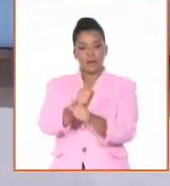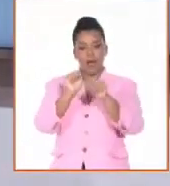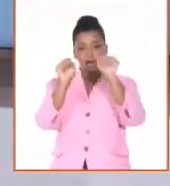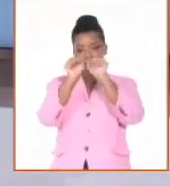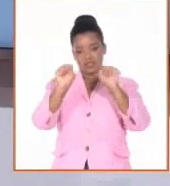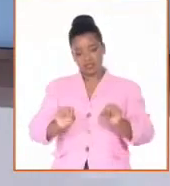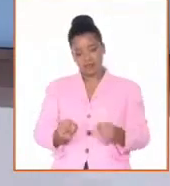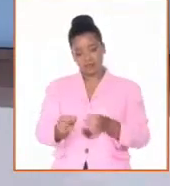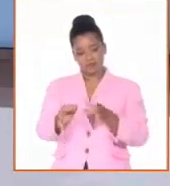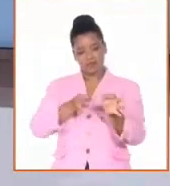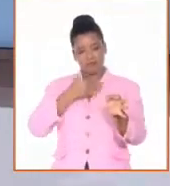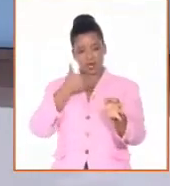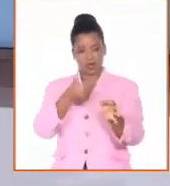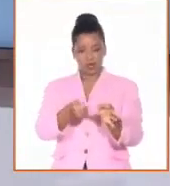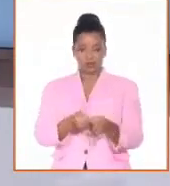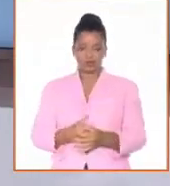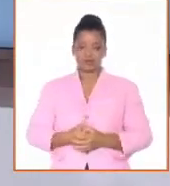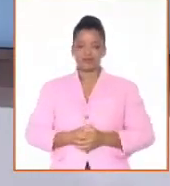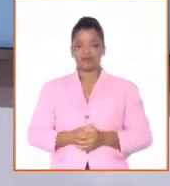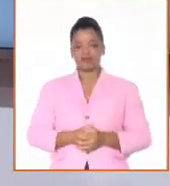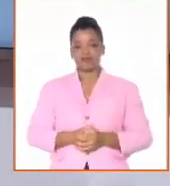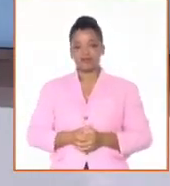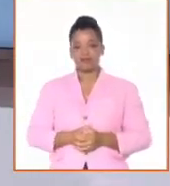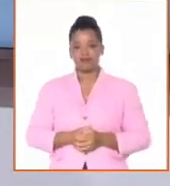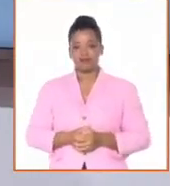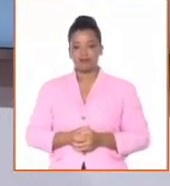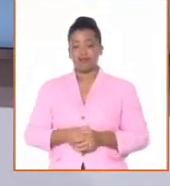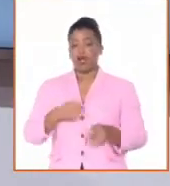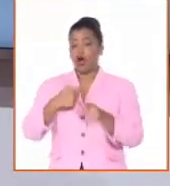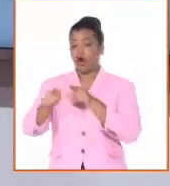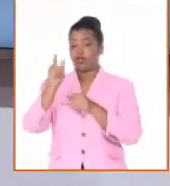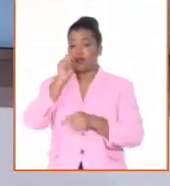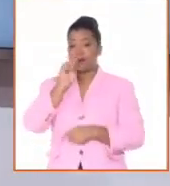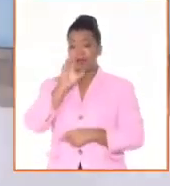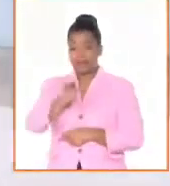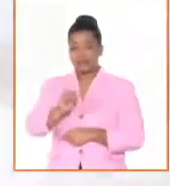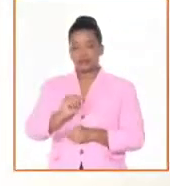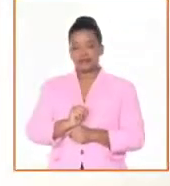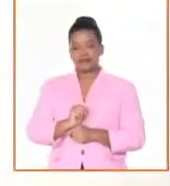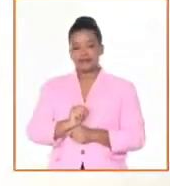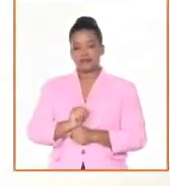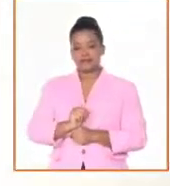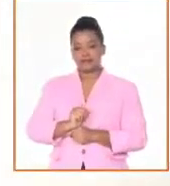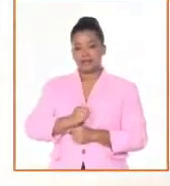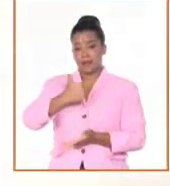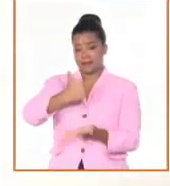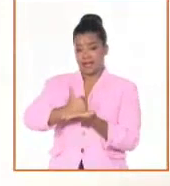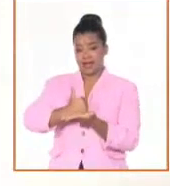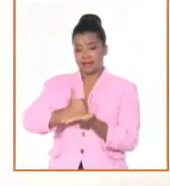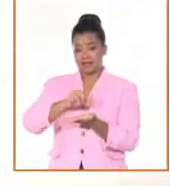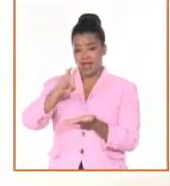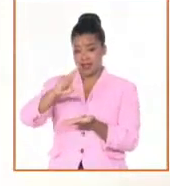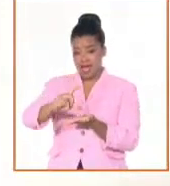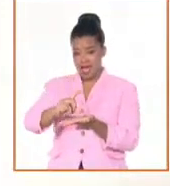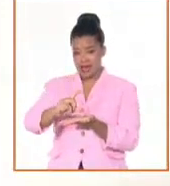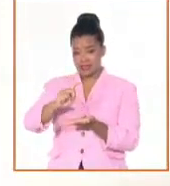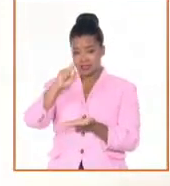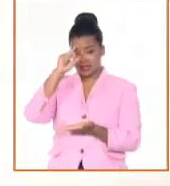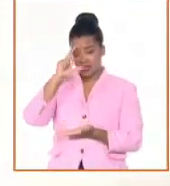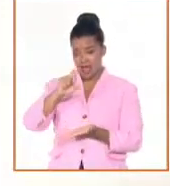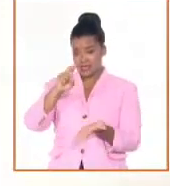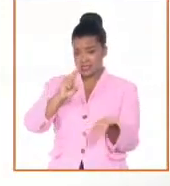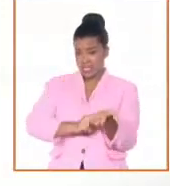funcione Óscar dice en Santa Clara el tema de los sellos digitales es una falsedad